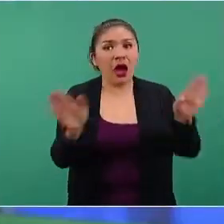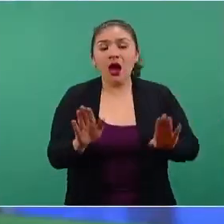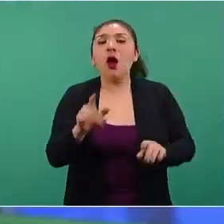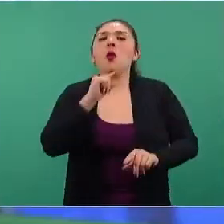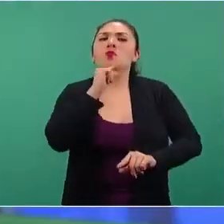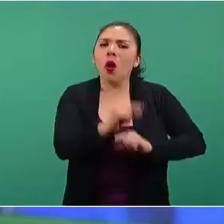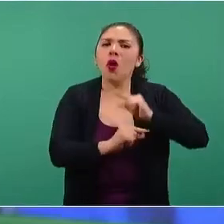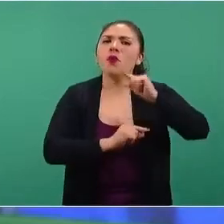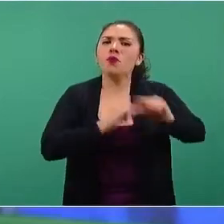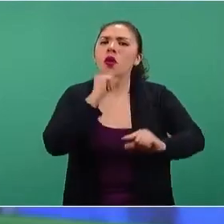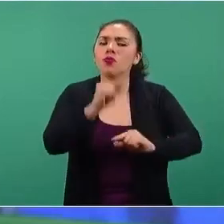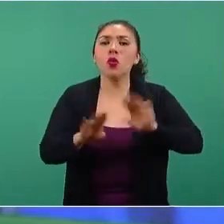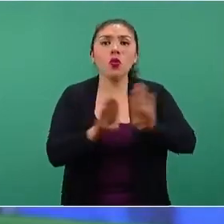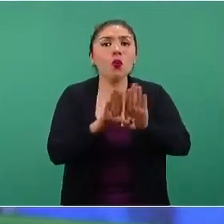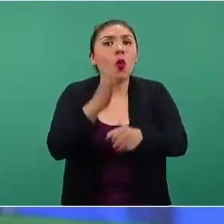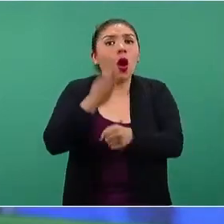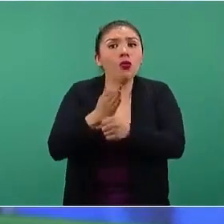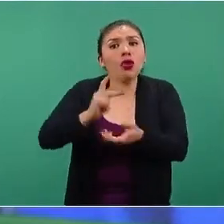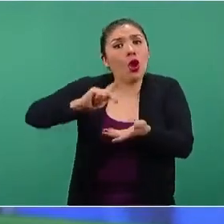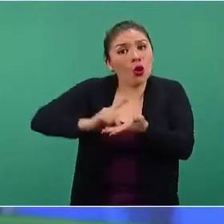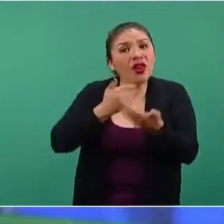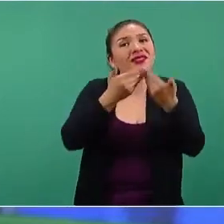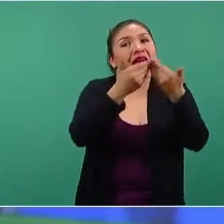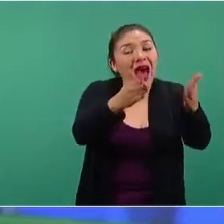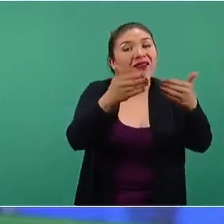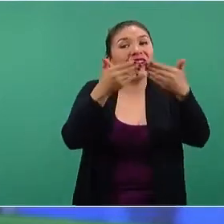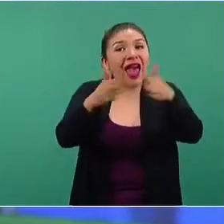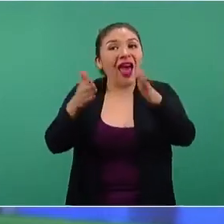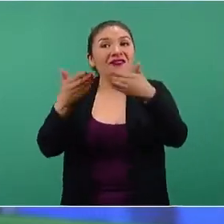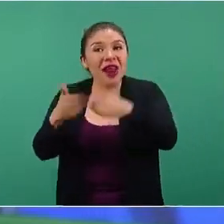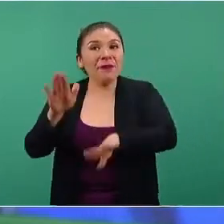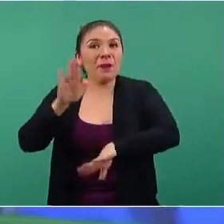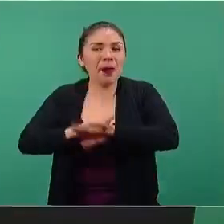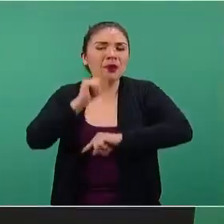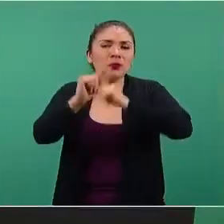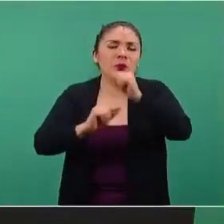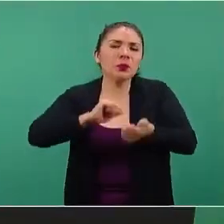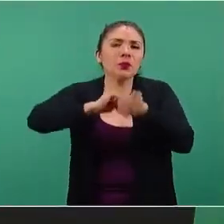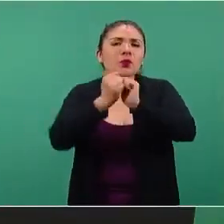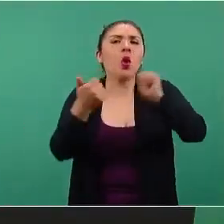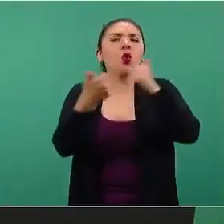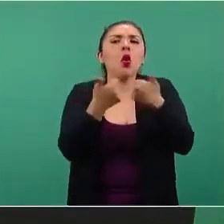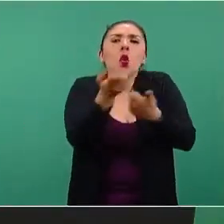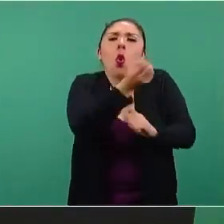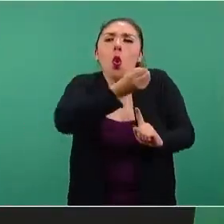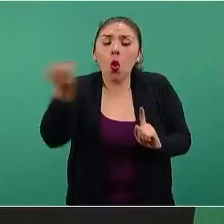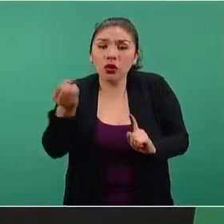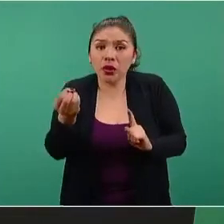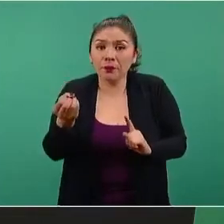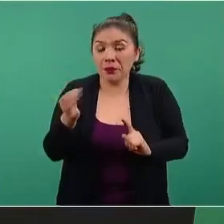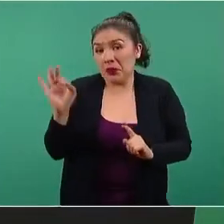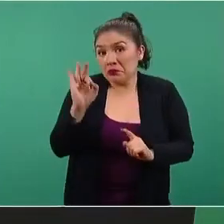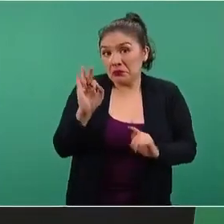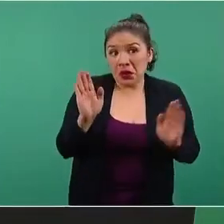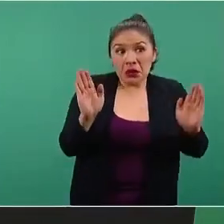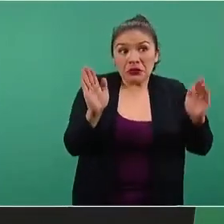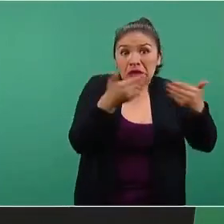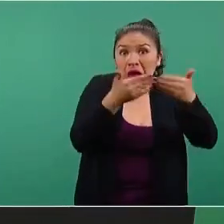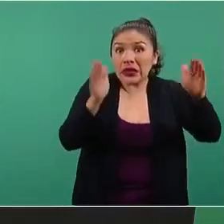poco a poco, así como ahorita se está abriendo poco a poco también de forma ordenada, y que un cierre menor